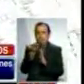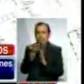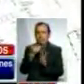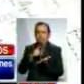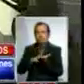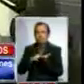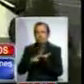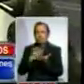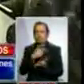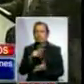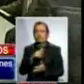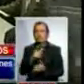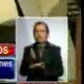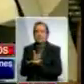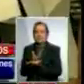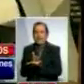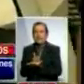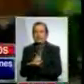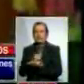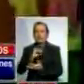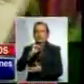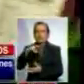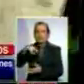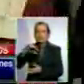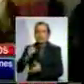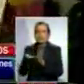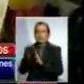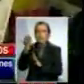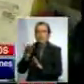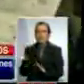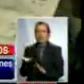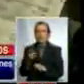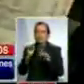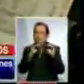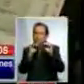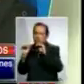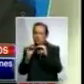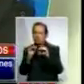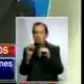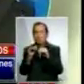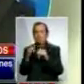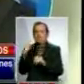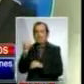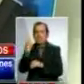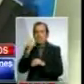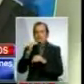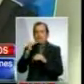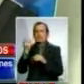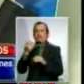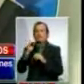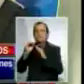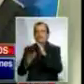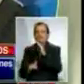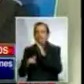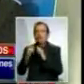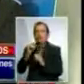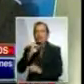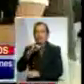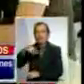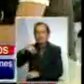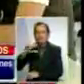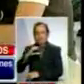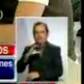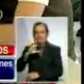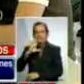algunas para mucho más allá de lo que era el ipc de la salud para este año el promedio en general sigue estando más bajo que el ipc de la salud que queda